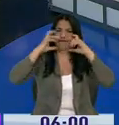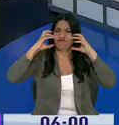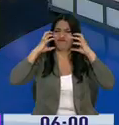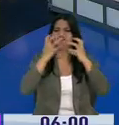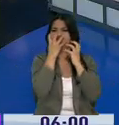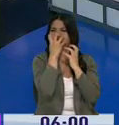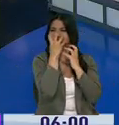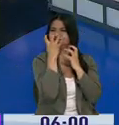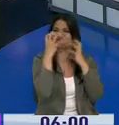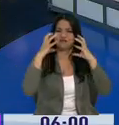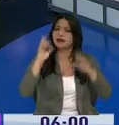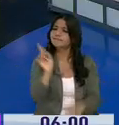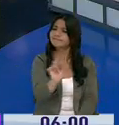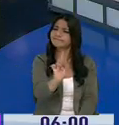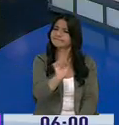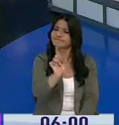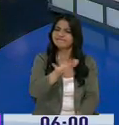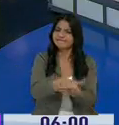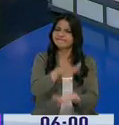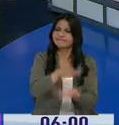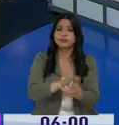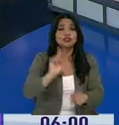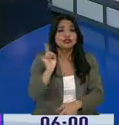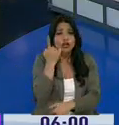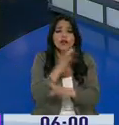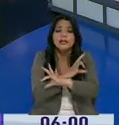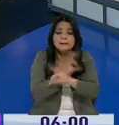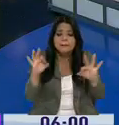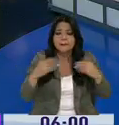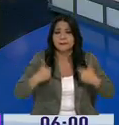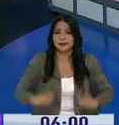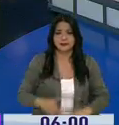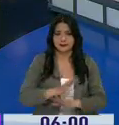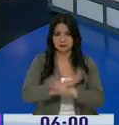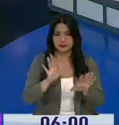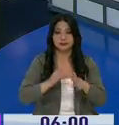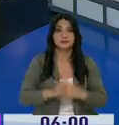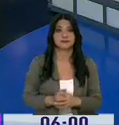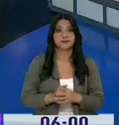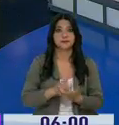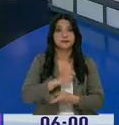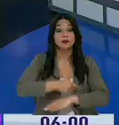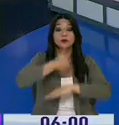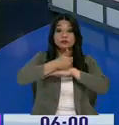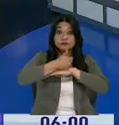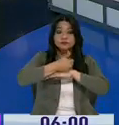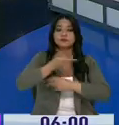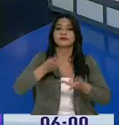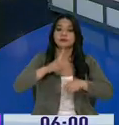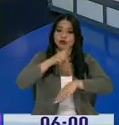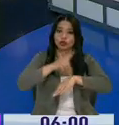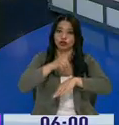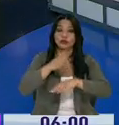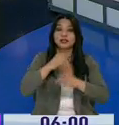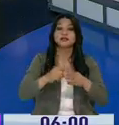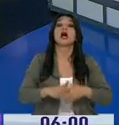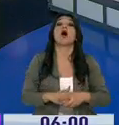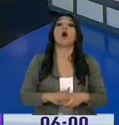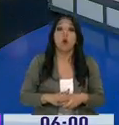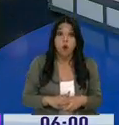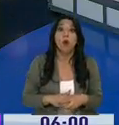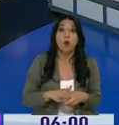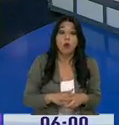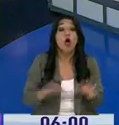esas grandotas. No, pues hábitos de limpieza, querida. Y como le han dicho también las autoridades y los médicos especialistas, si usted va a estornudar o a